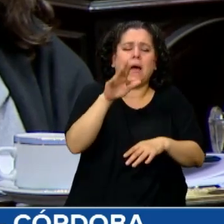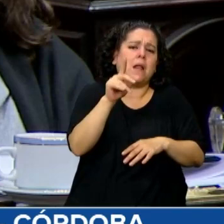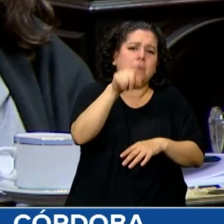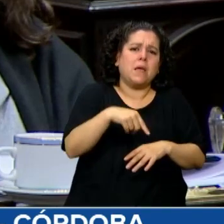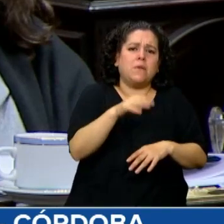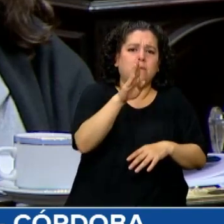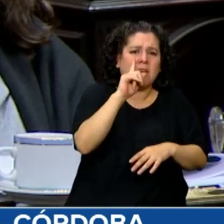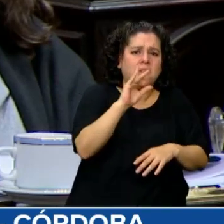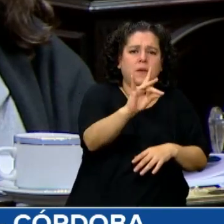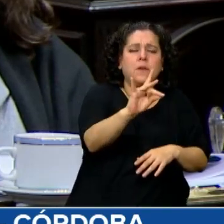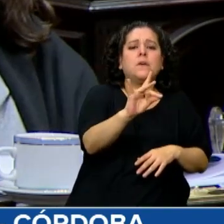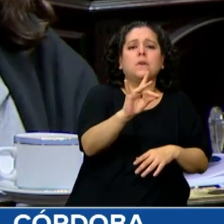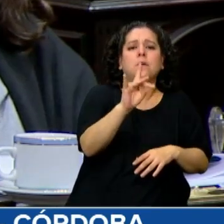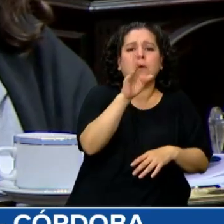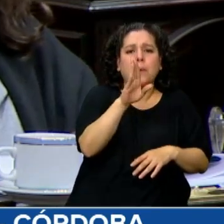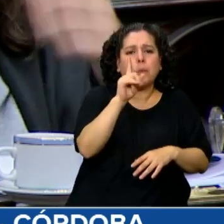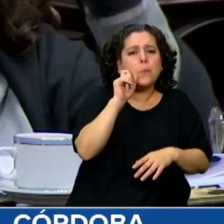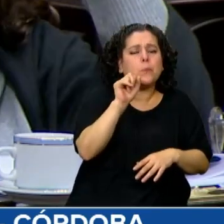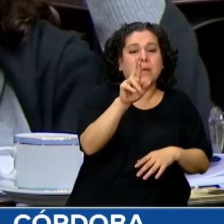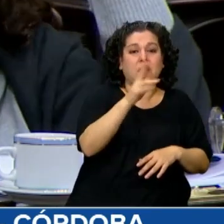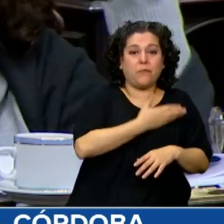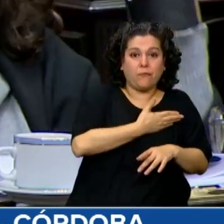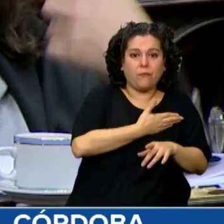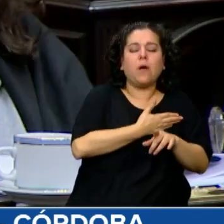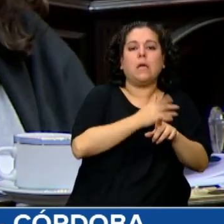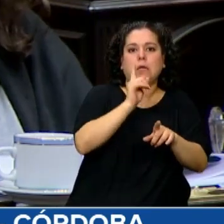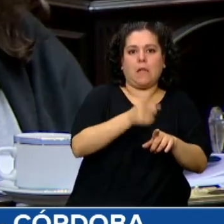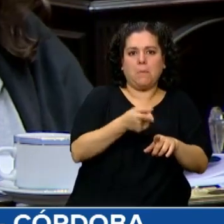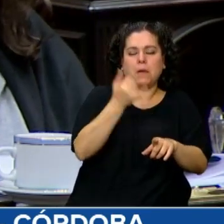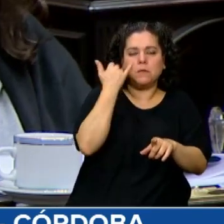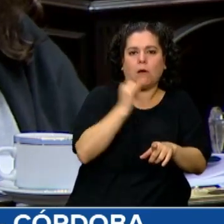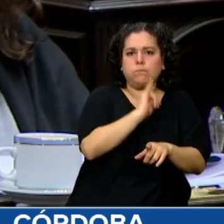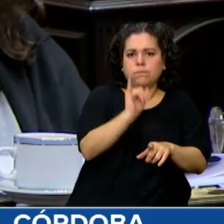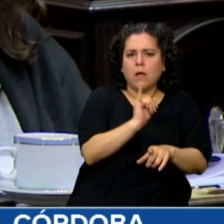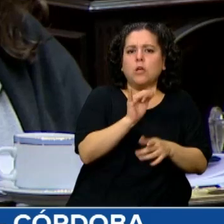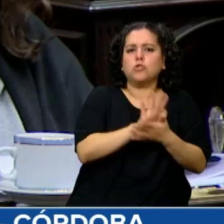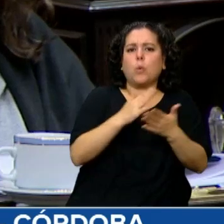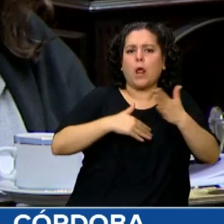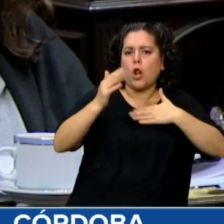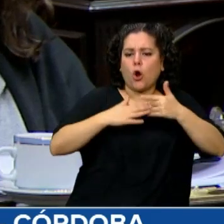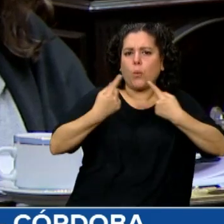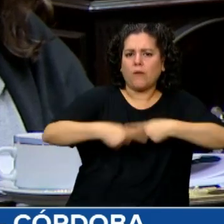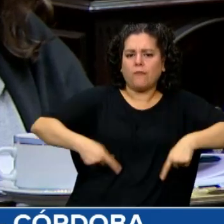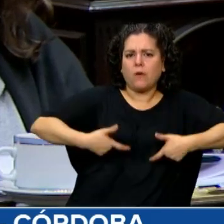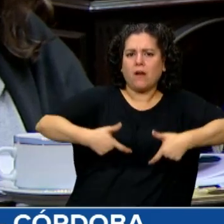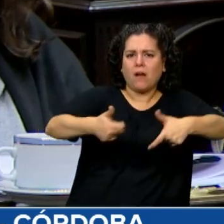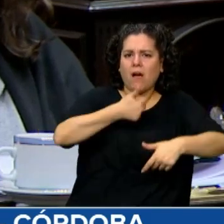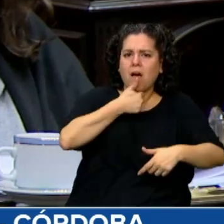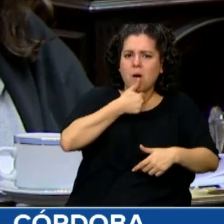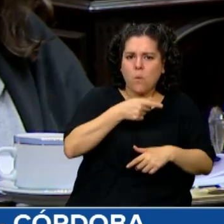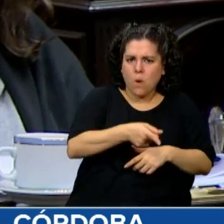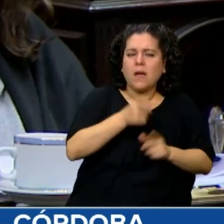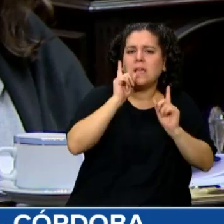o del BIRF, que están destinados, como aquí se ha dicho también, a todo lo que son obras de saneamiento. Y es